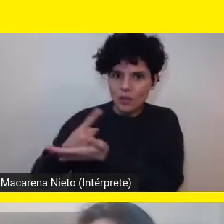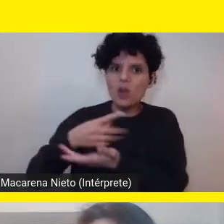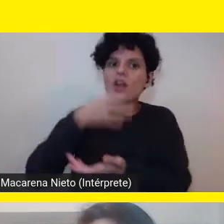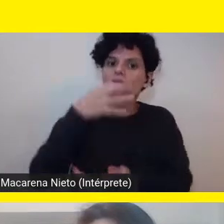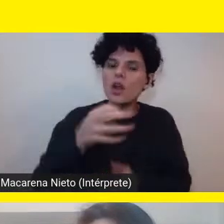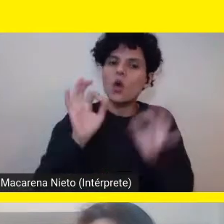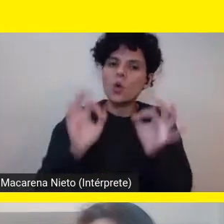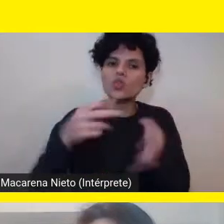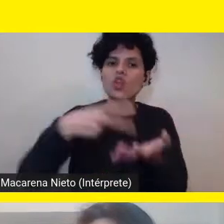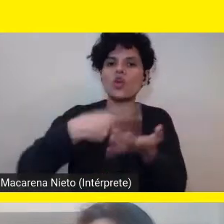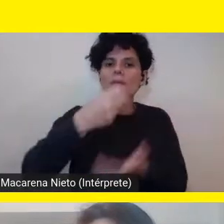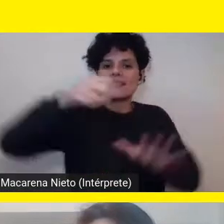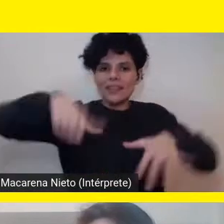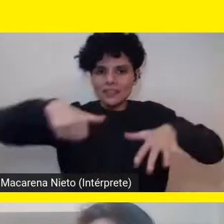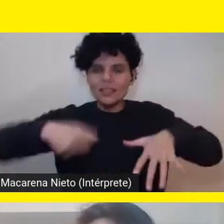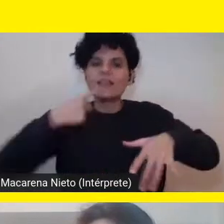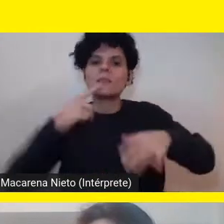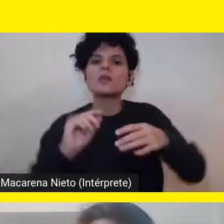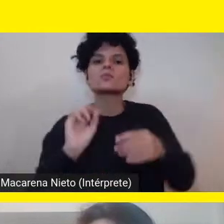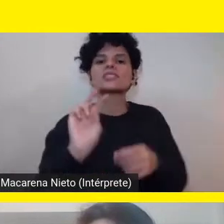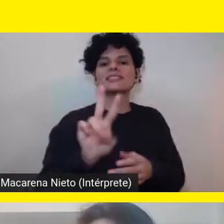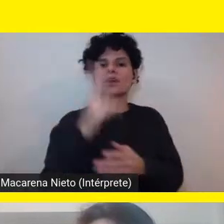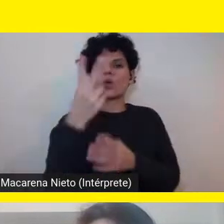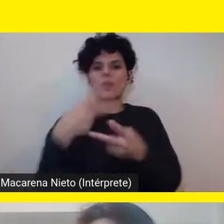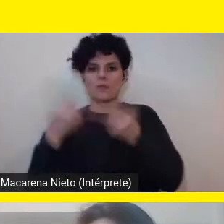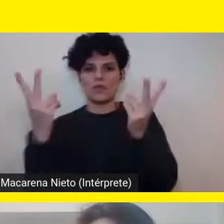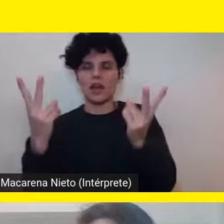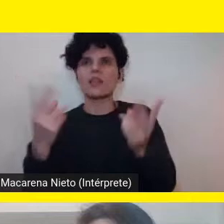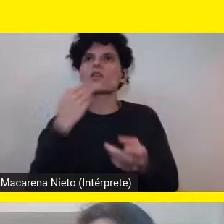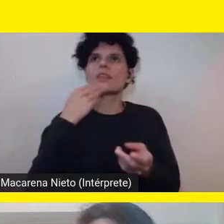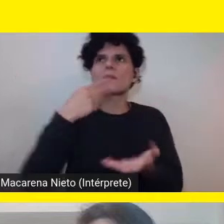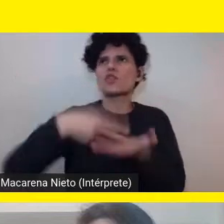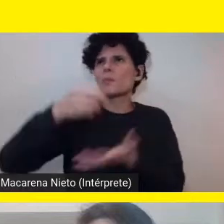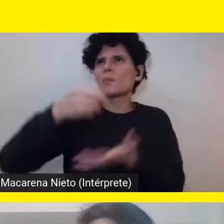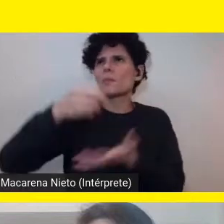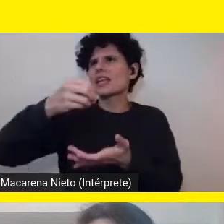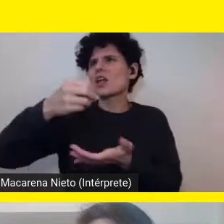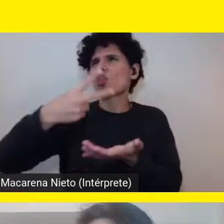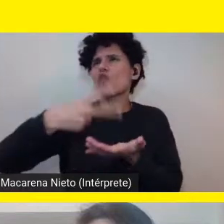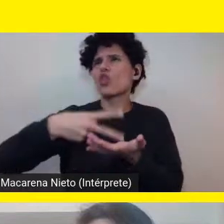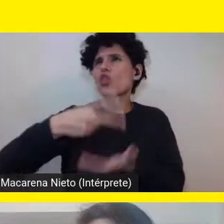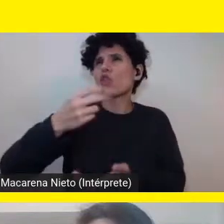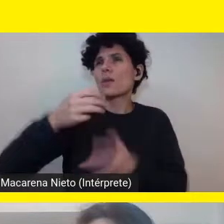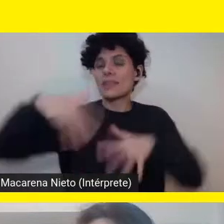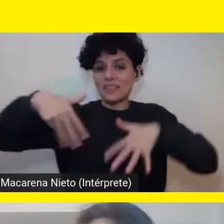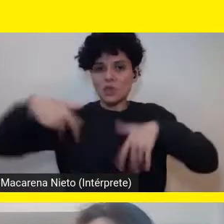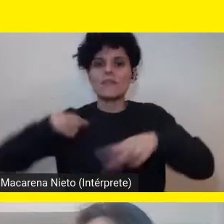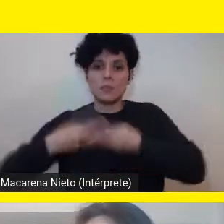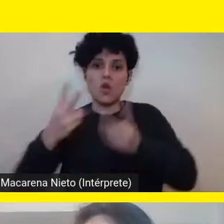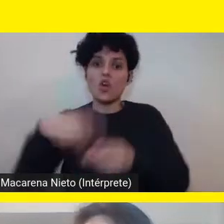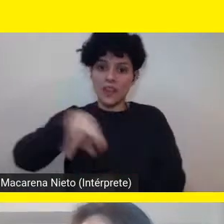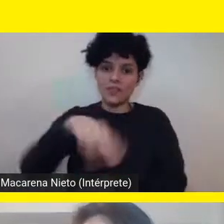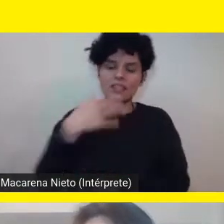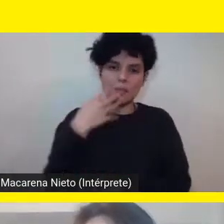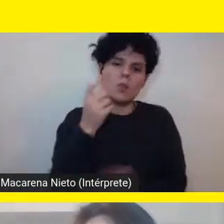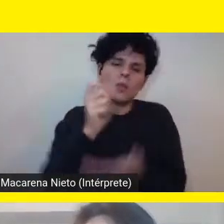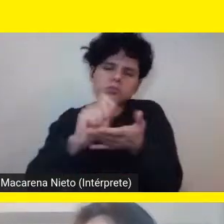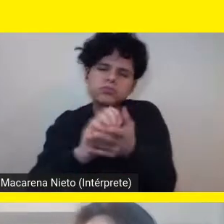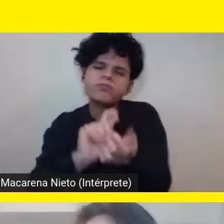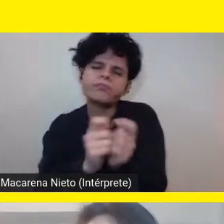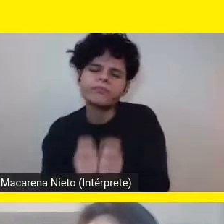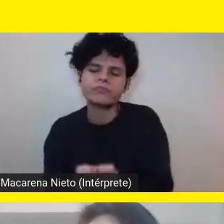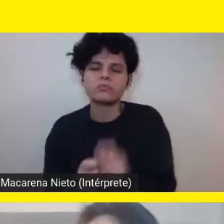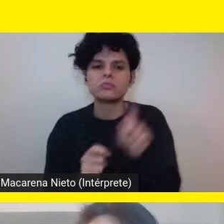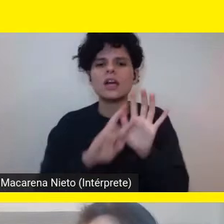del 2016, que tuvo otra segunda reforma ya a partir del año 2019, sancionaba además a este tipo de